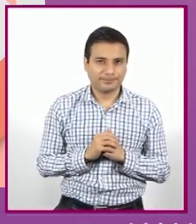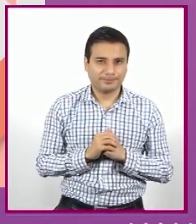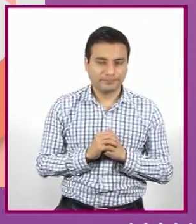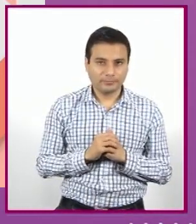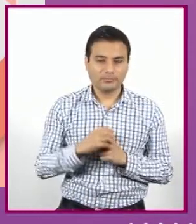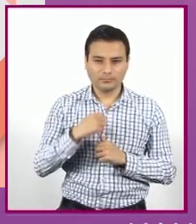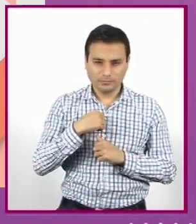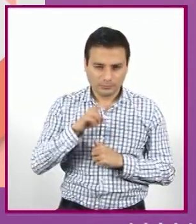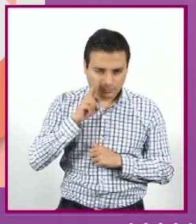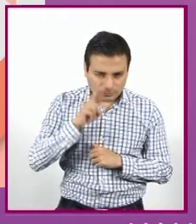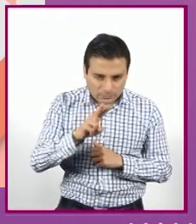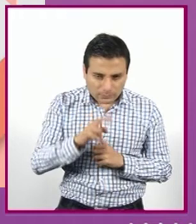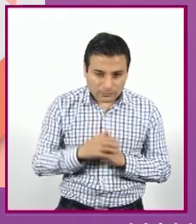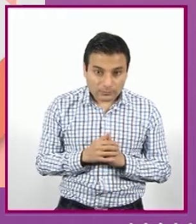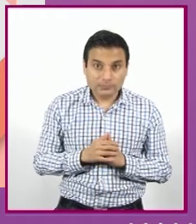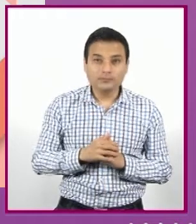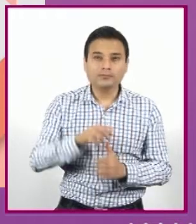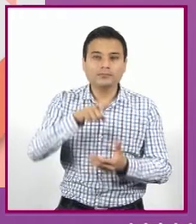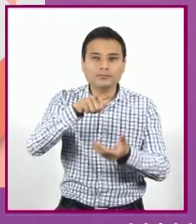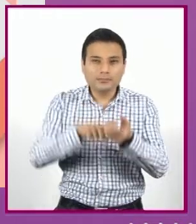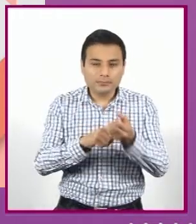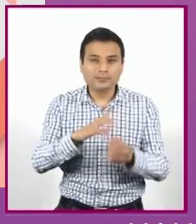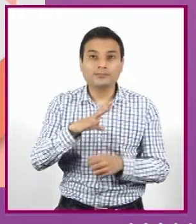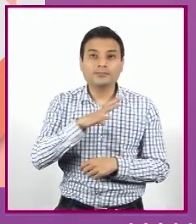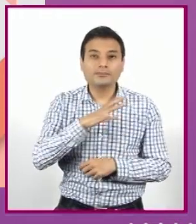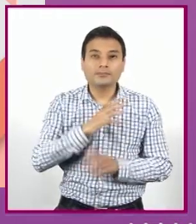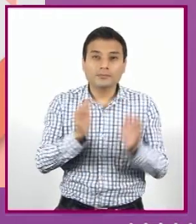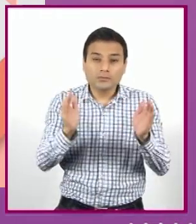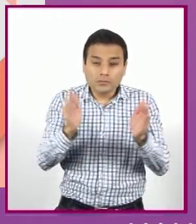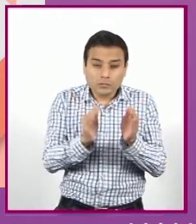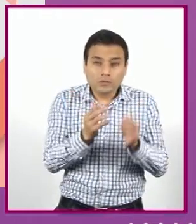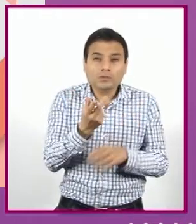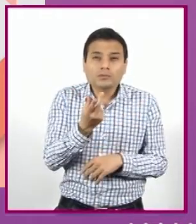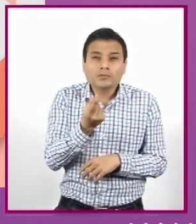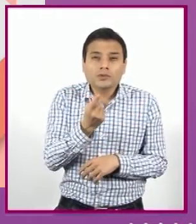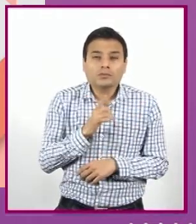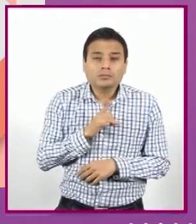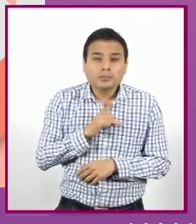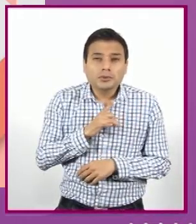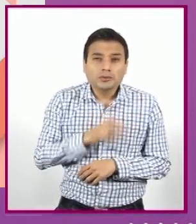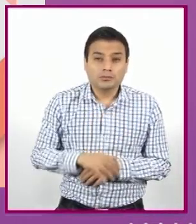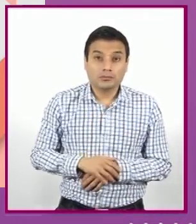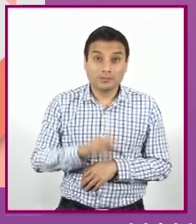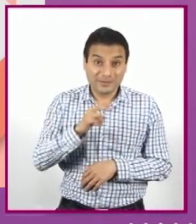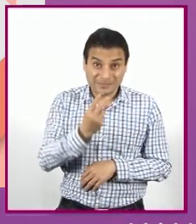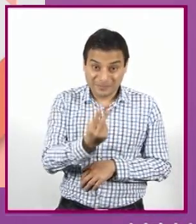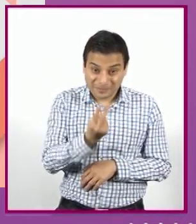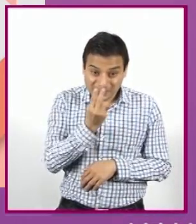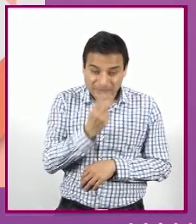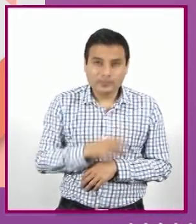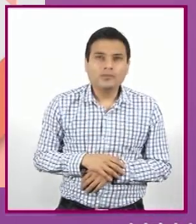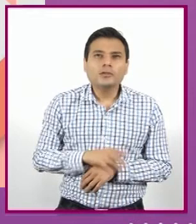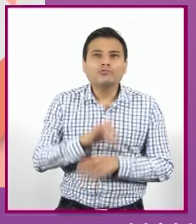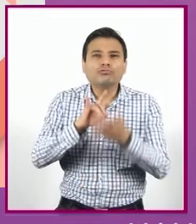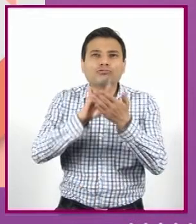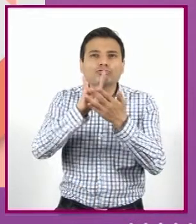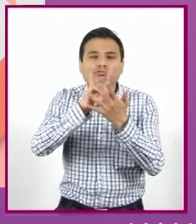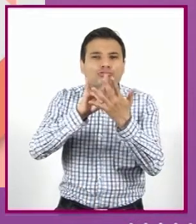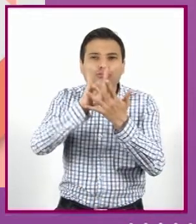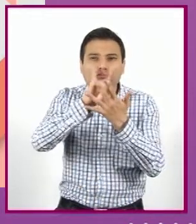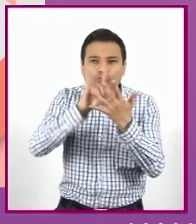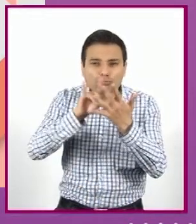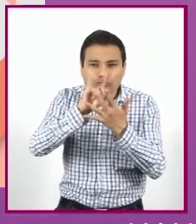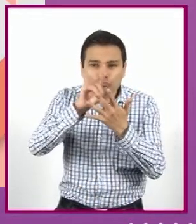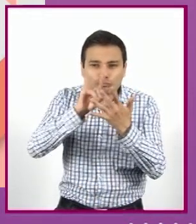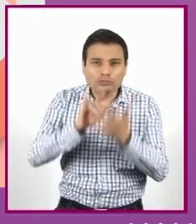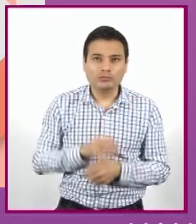Me asomé y vi en su interior un pequeño perro tembloroso. Cuando me vio, pegó su nariz a los barrotes de la jaula y